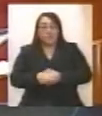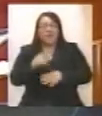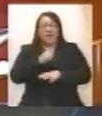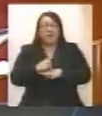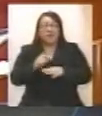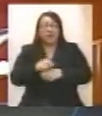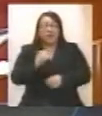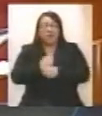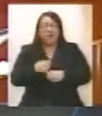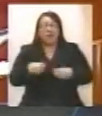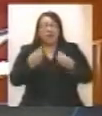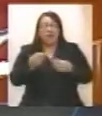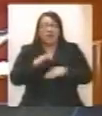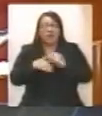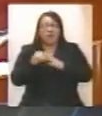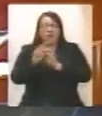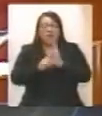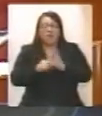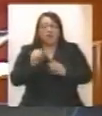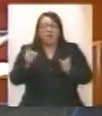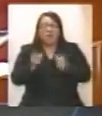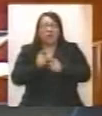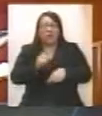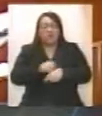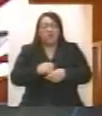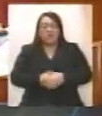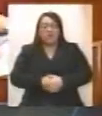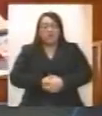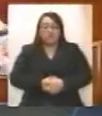desarrollo y empleo en las regiones en el corto plazo.